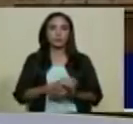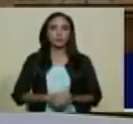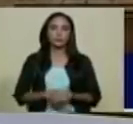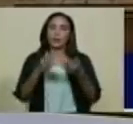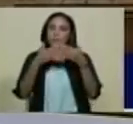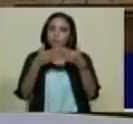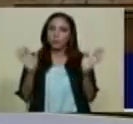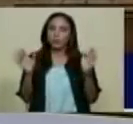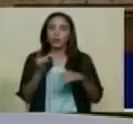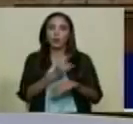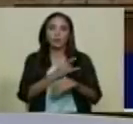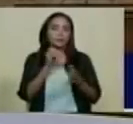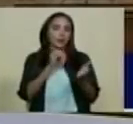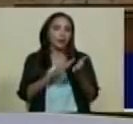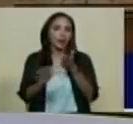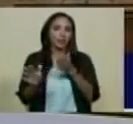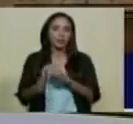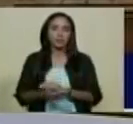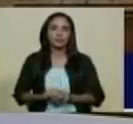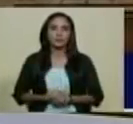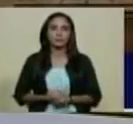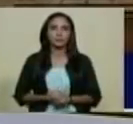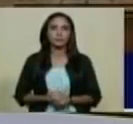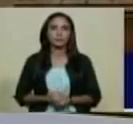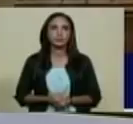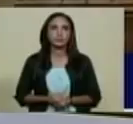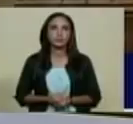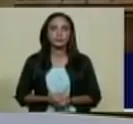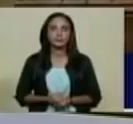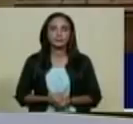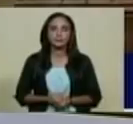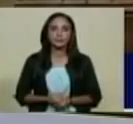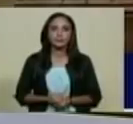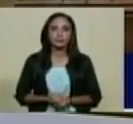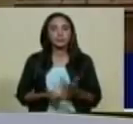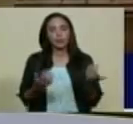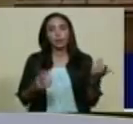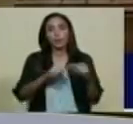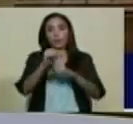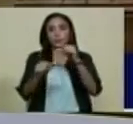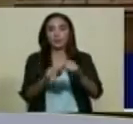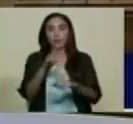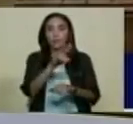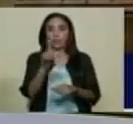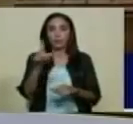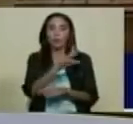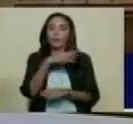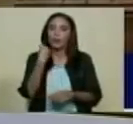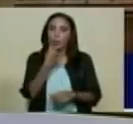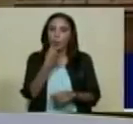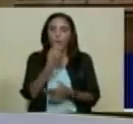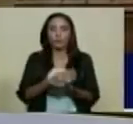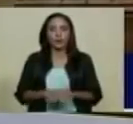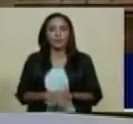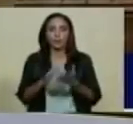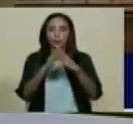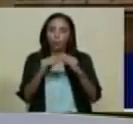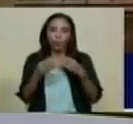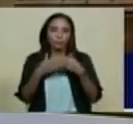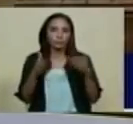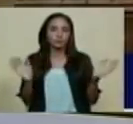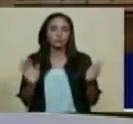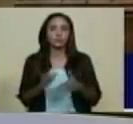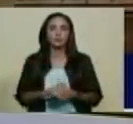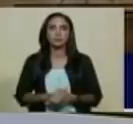pública, gratuita, de calidad, para este siglo XXI, para la juventud venezolana, para el pueblo